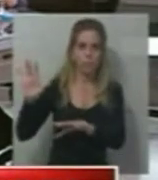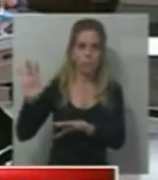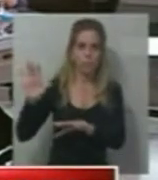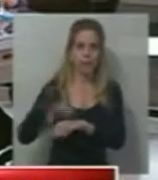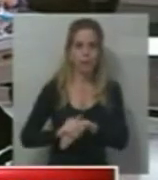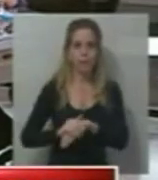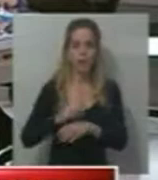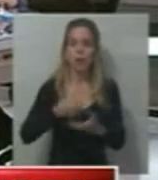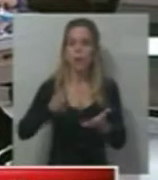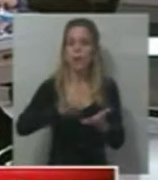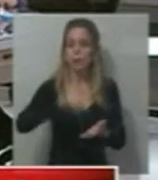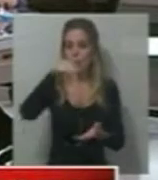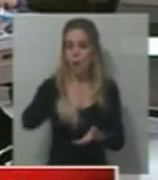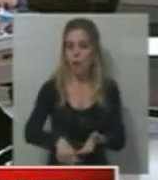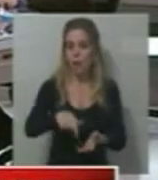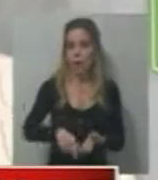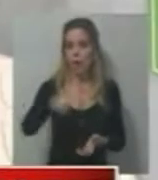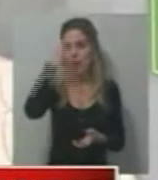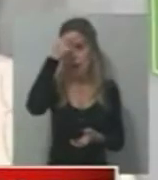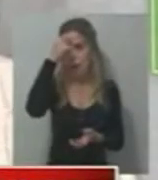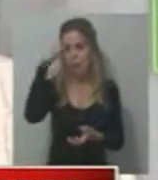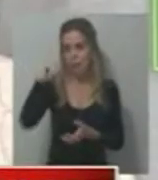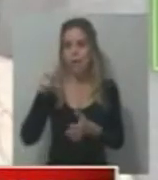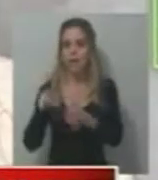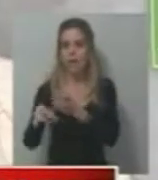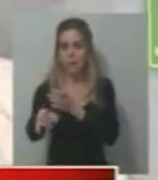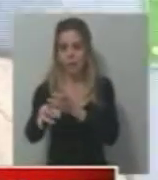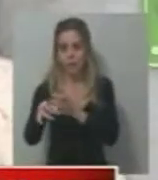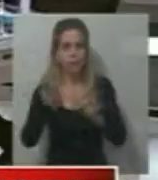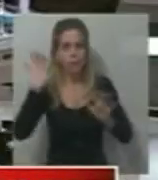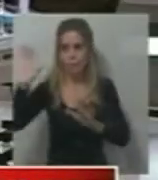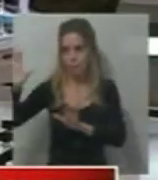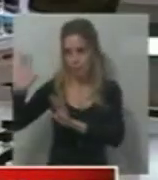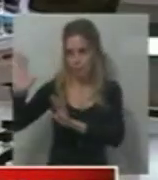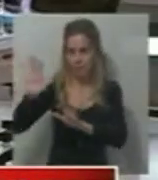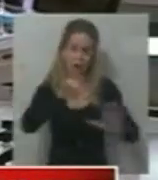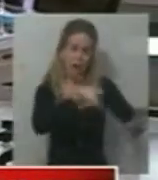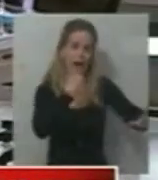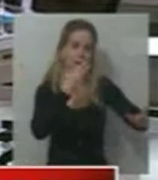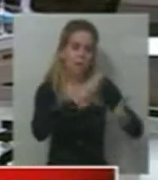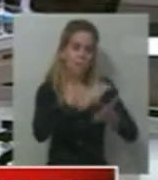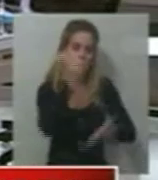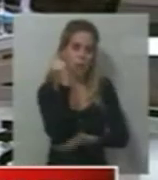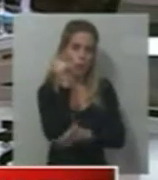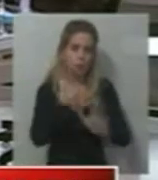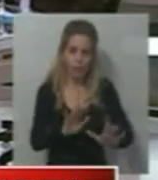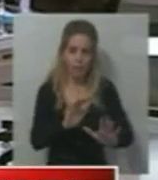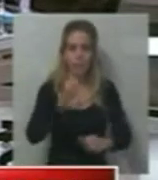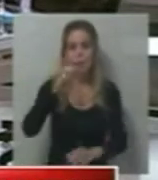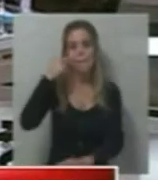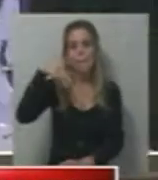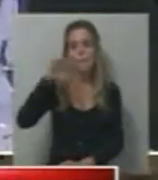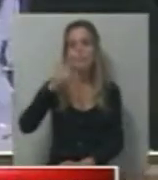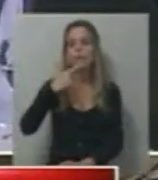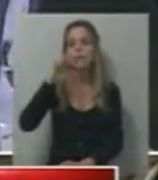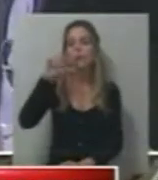Motorman. Fue la Cámpora. Todo es la Cámpora. Espera, dejá de cerrar el análisis político. Ahora vamos a discutir. ¿Qué sabe Pino de cómo fue el accidente del sábado?